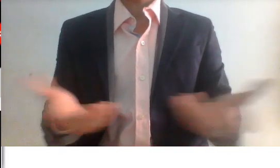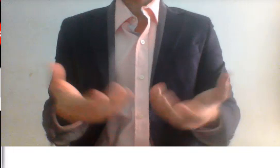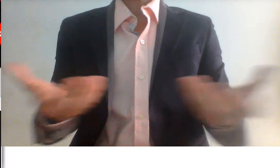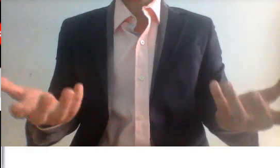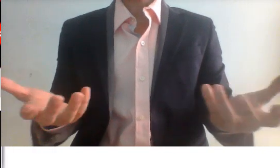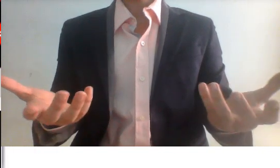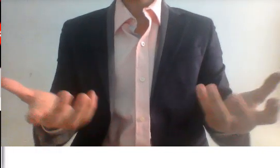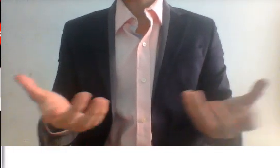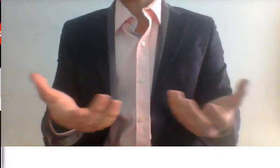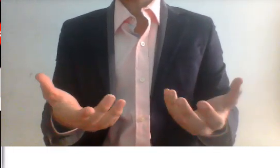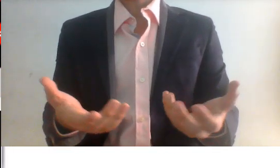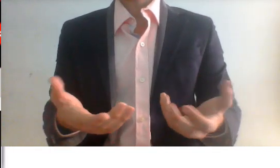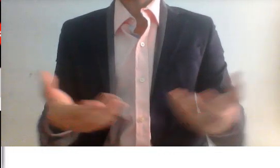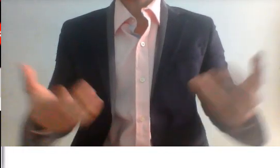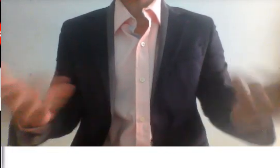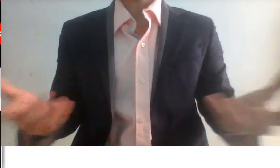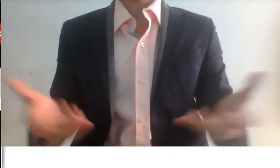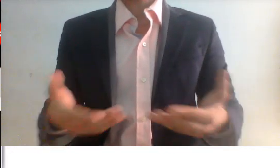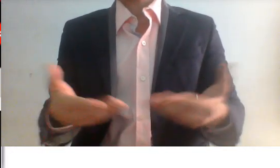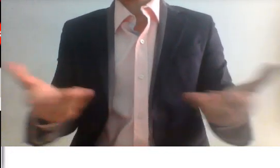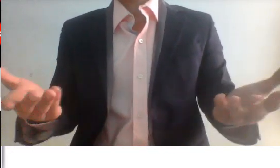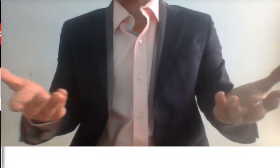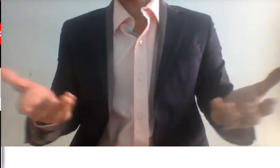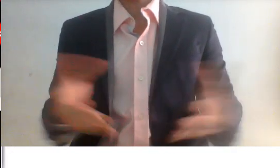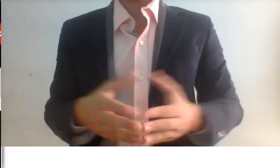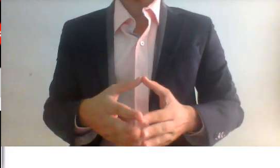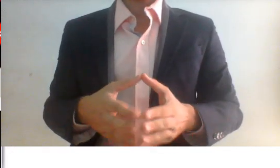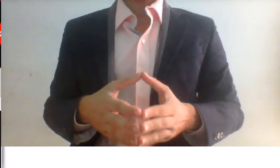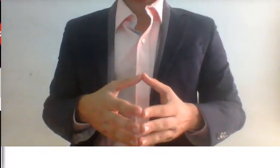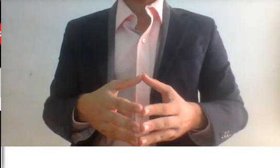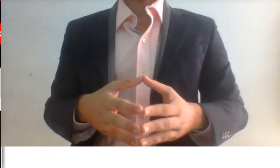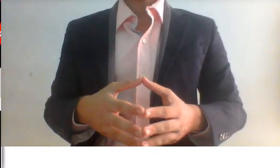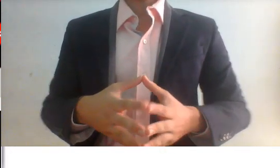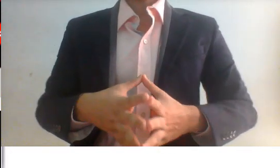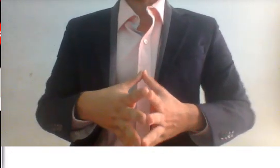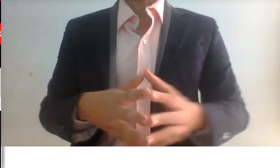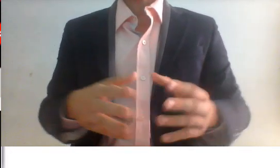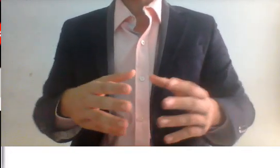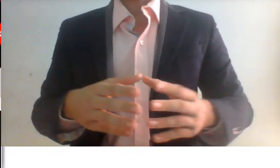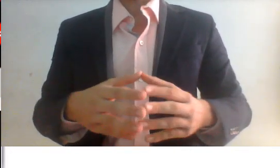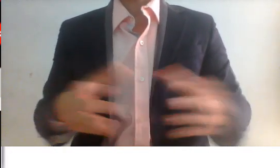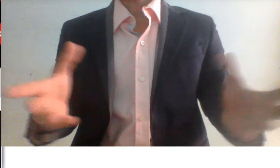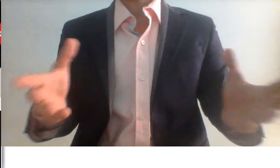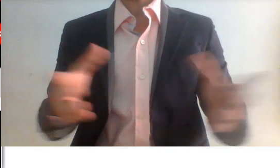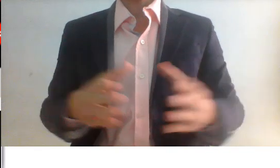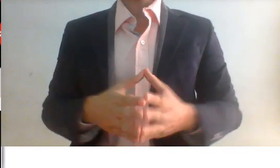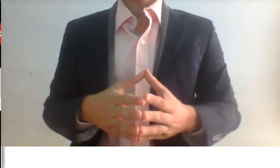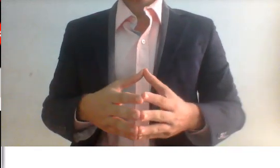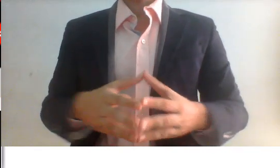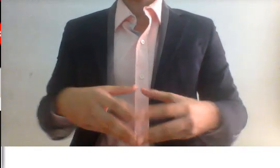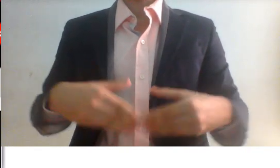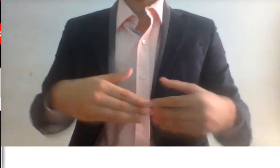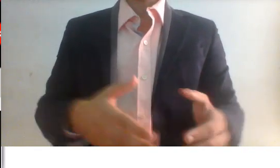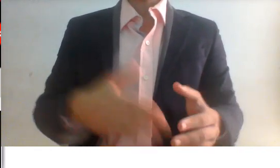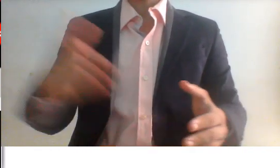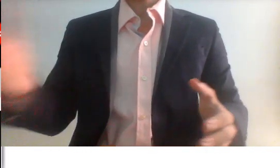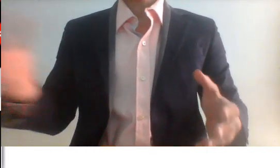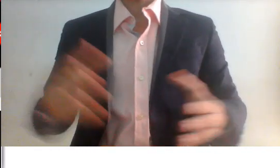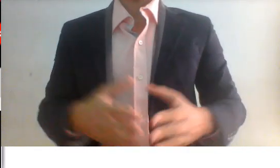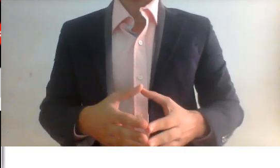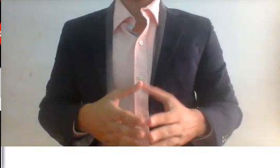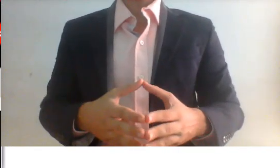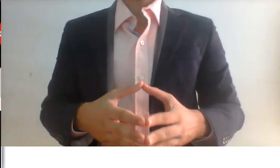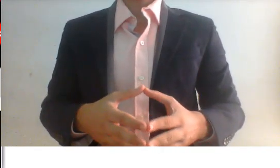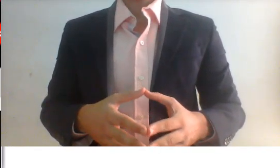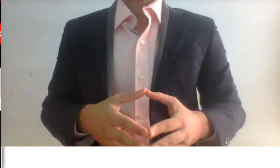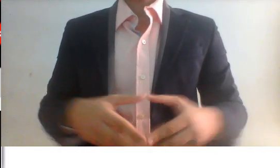derrotados desde el primer inicio, en que hacen cuestionamientos como cómo se viste, a qué tipo de aeronaves vas, para cuando te desplaces de un